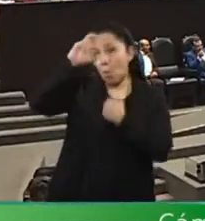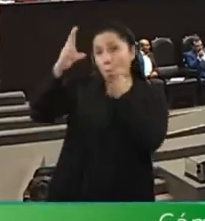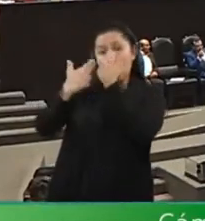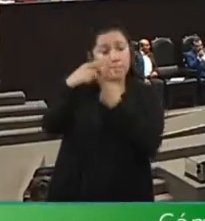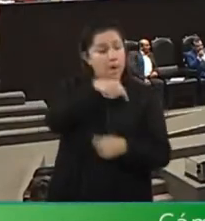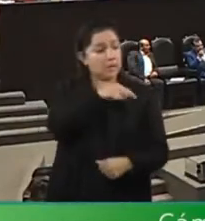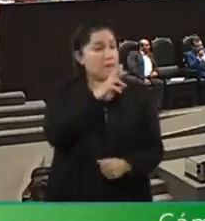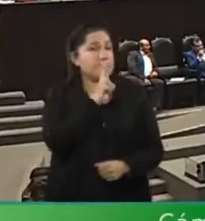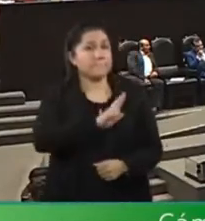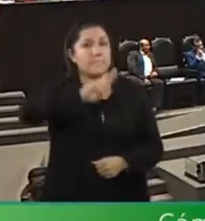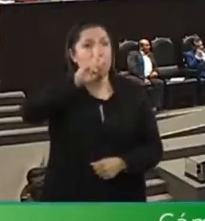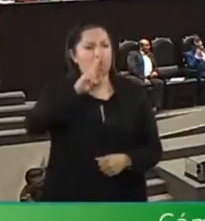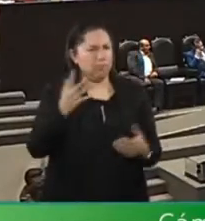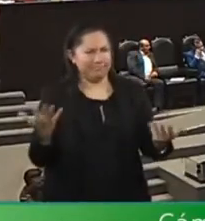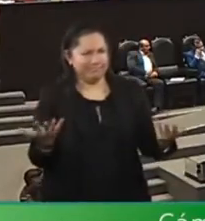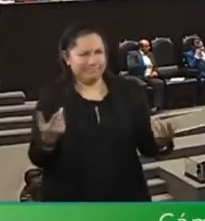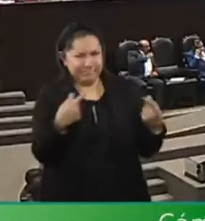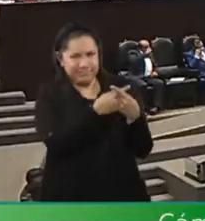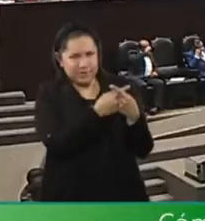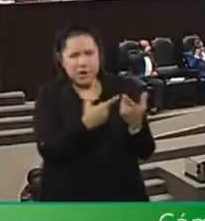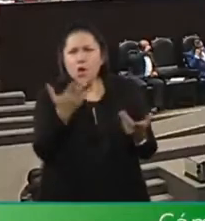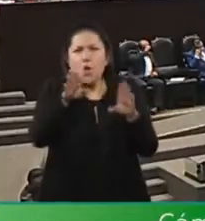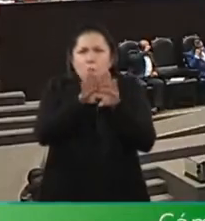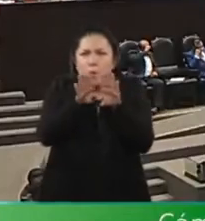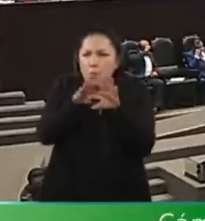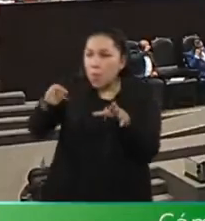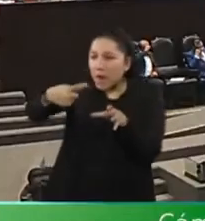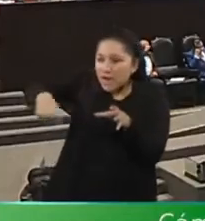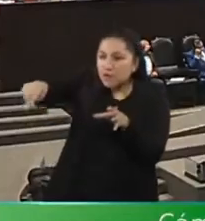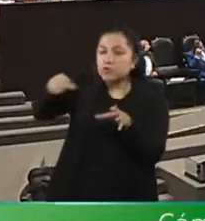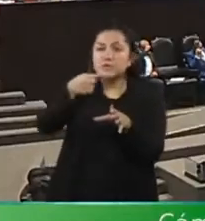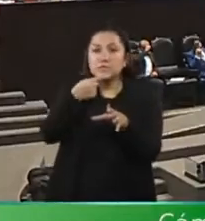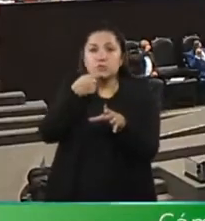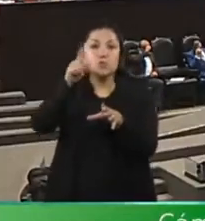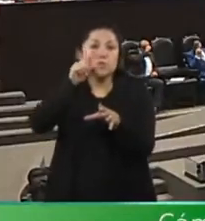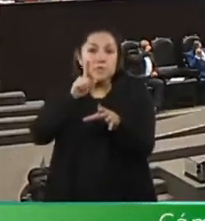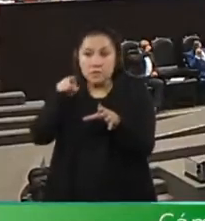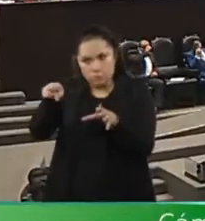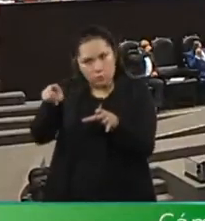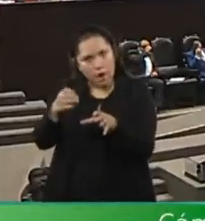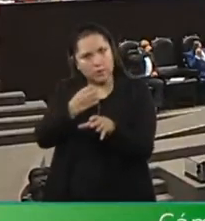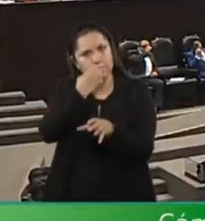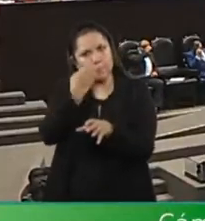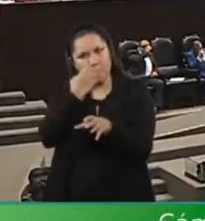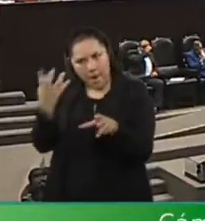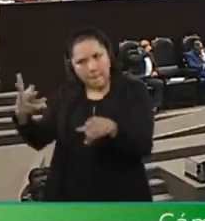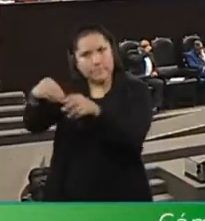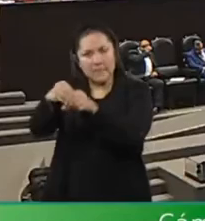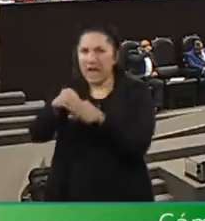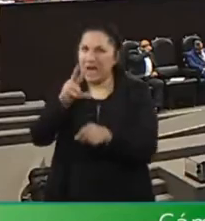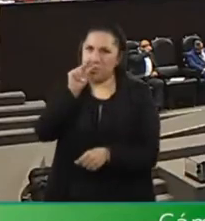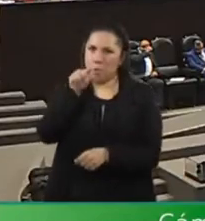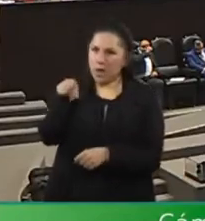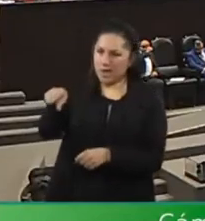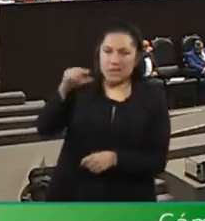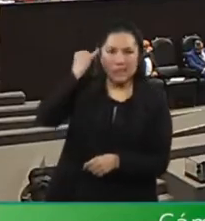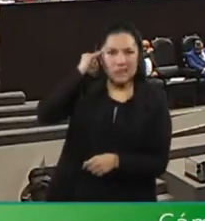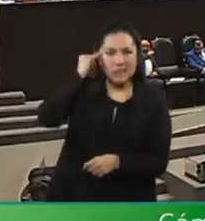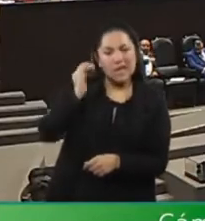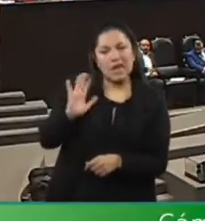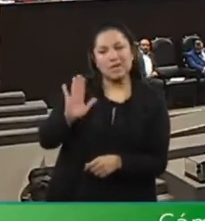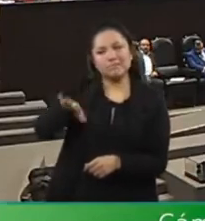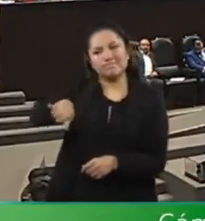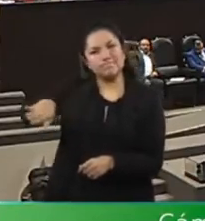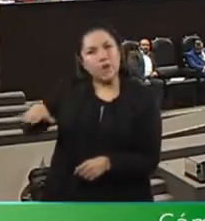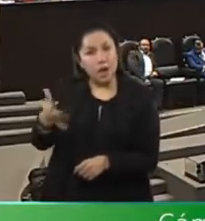las niñas y a los niños de las escuelas por su condición de indígenas y hacer de la educación una utopía? Y